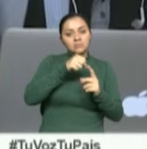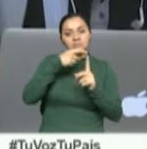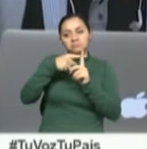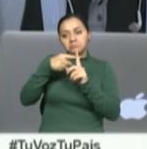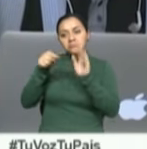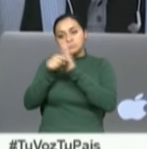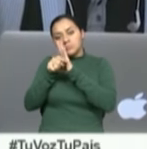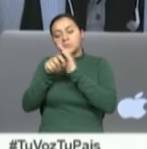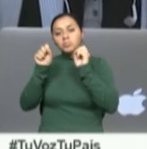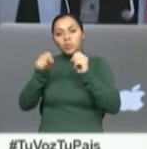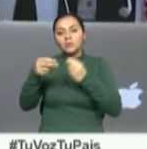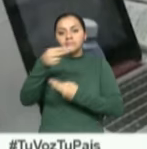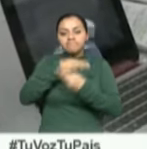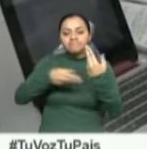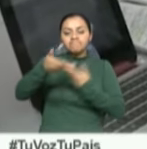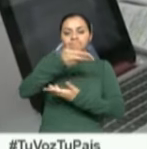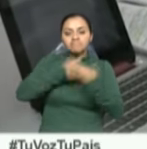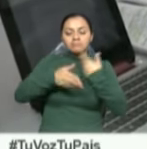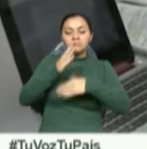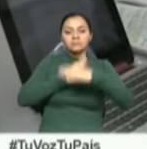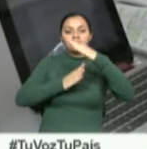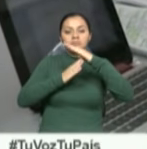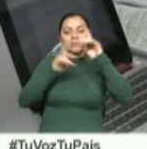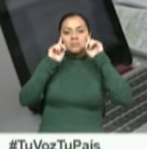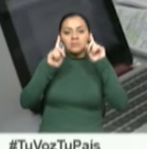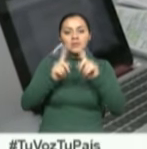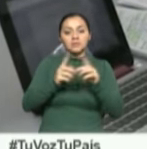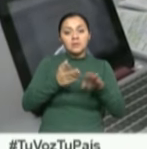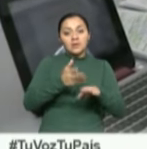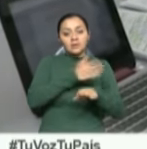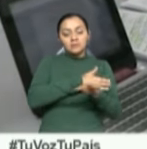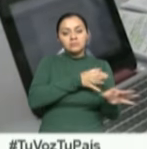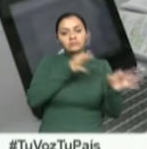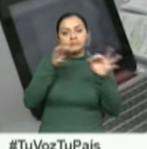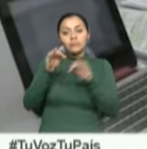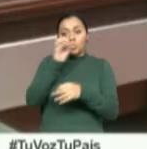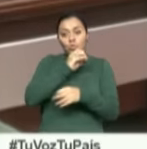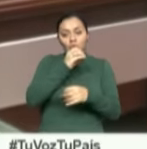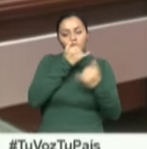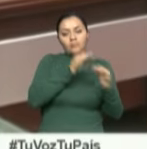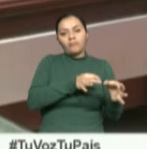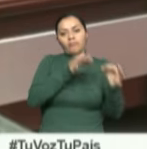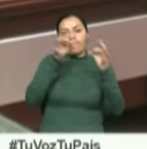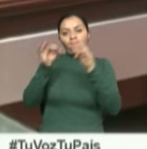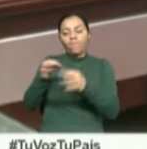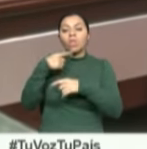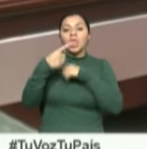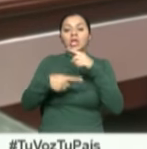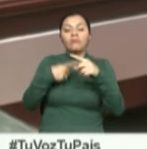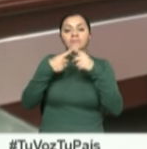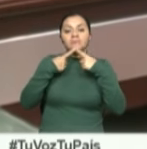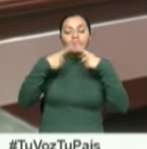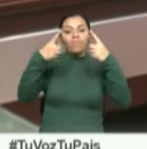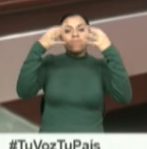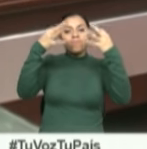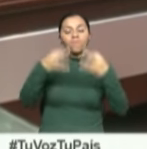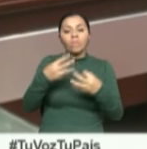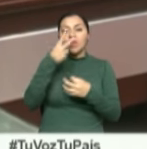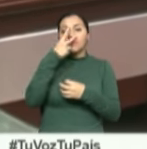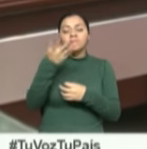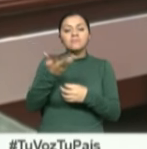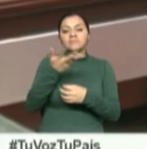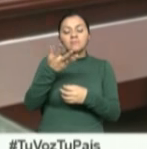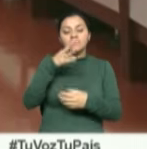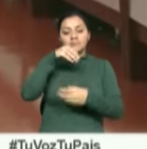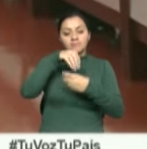las negociaciones públicas de paz que fueron aplazadas en octubre pasado. En la cita que ha sido confirmada por las dos partes, el